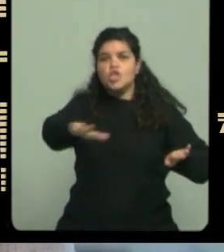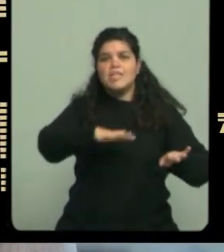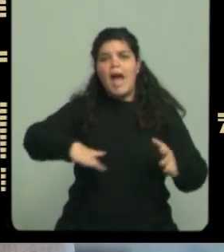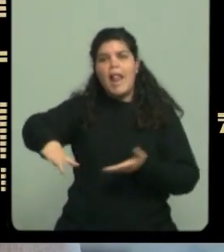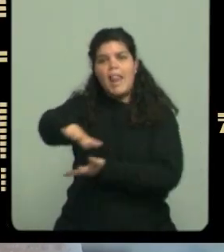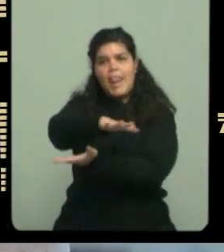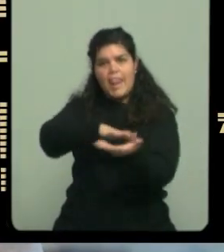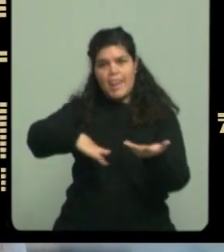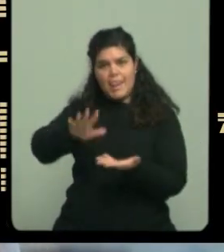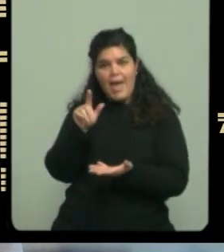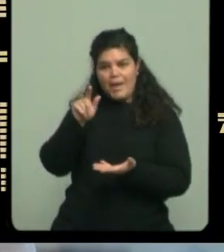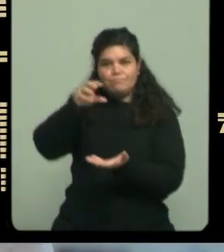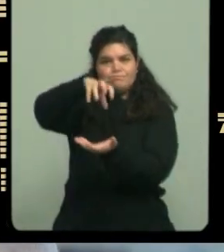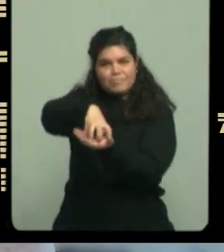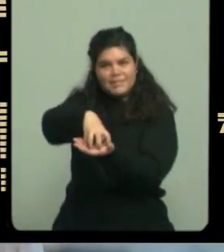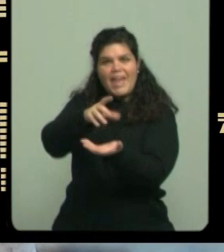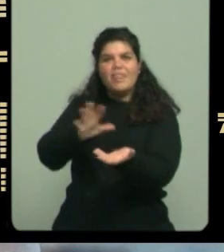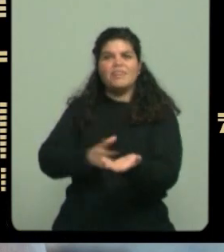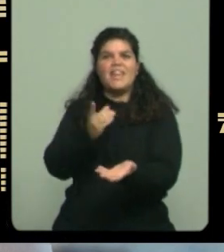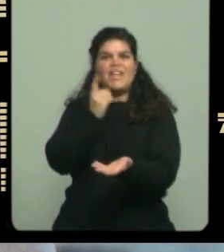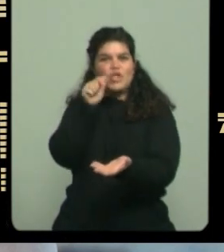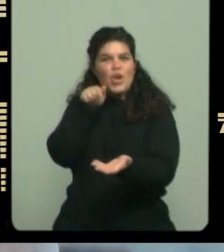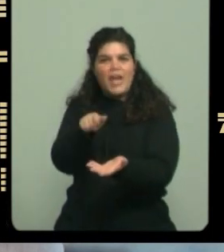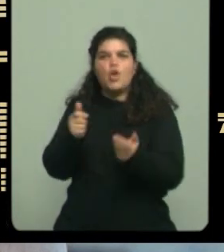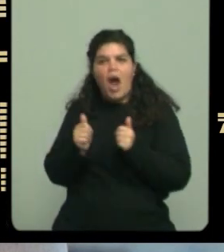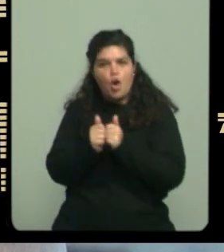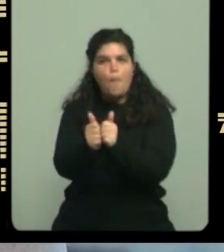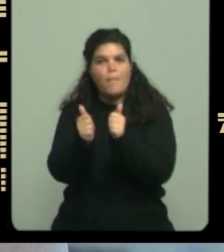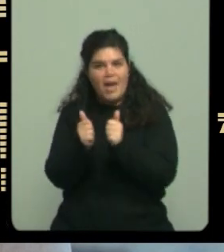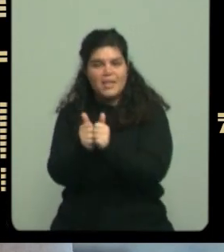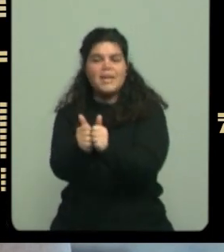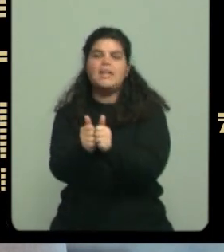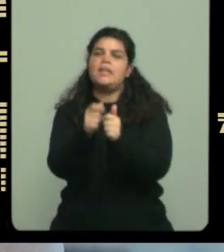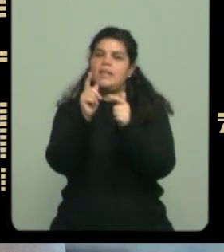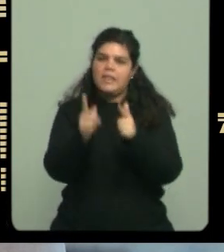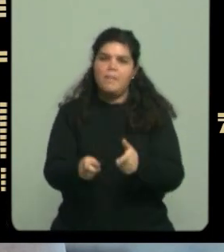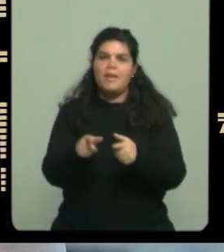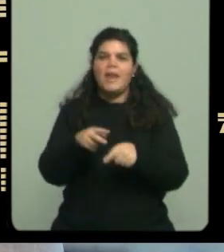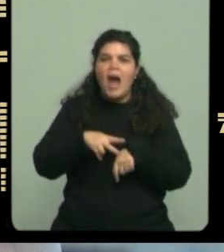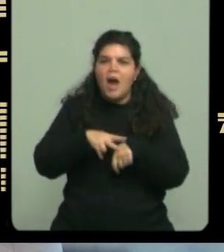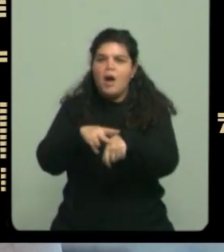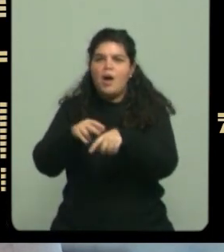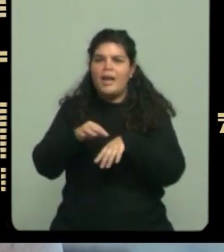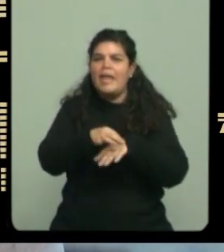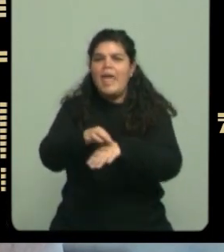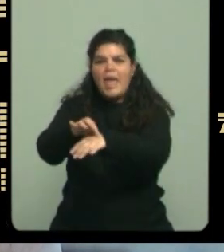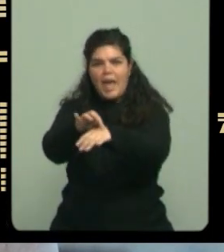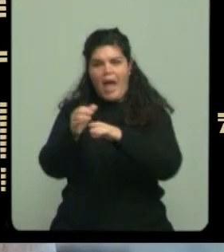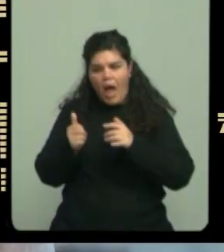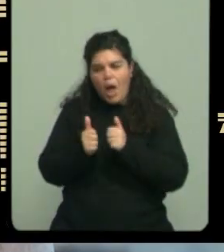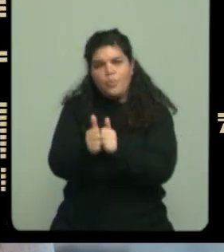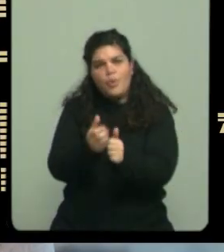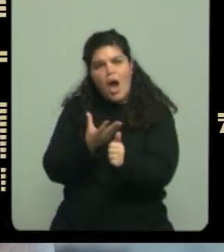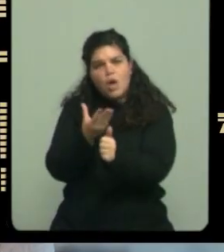que son de la ciudadanía mendocina o no también. Hacen acompañamientos y también guían a las personas